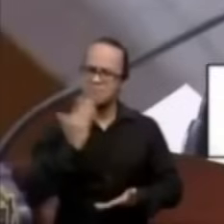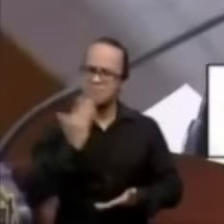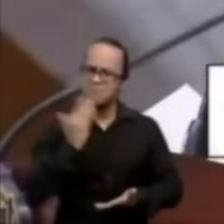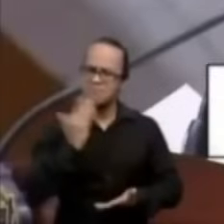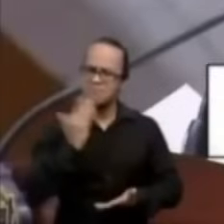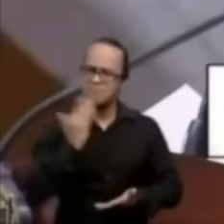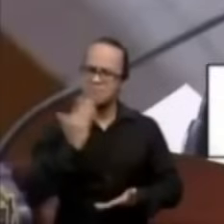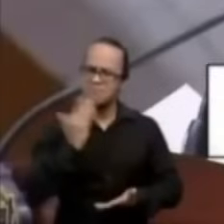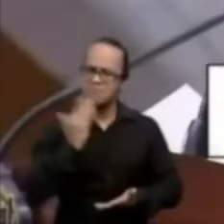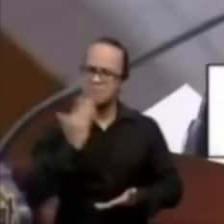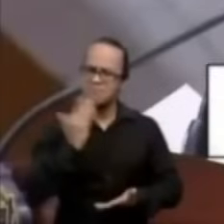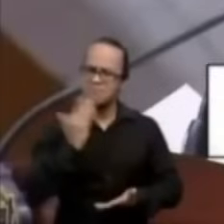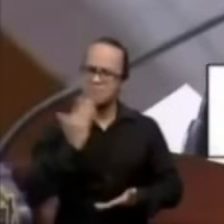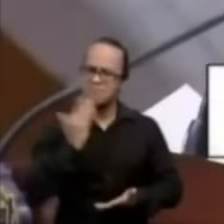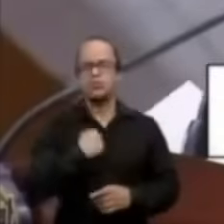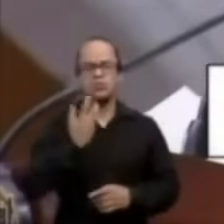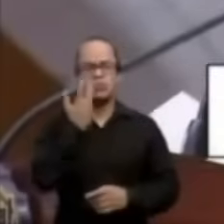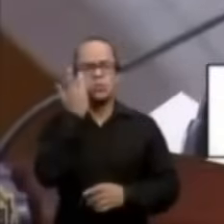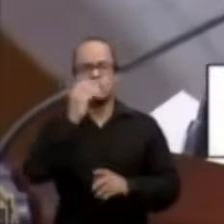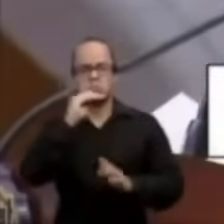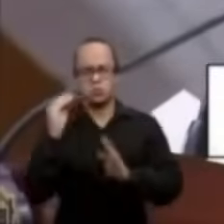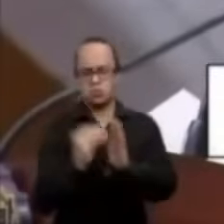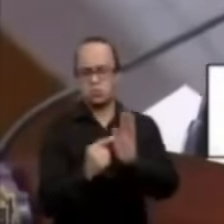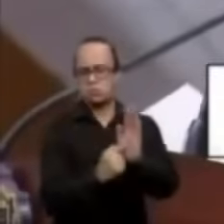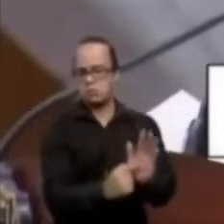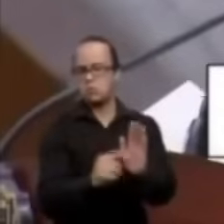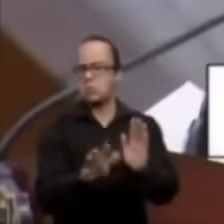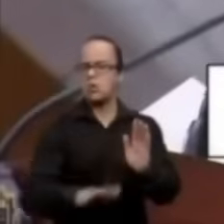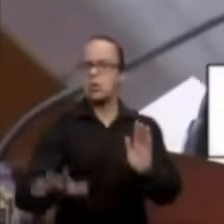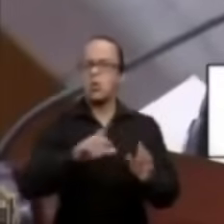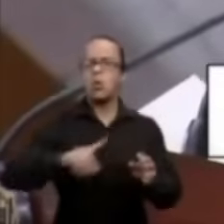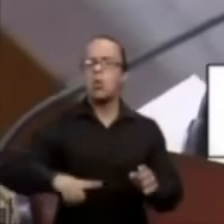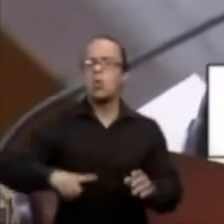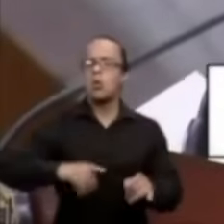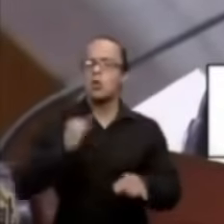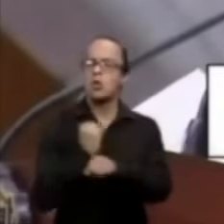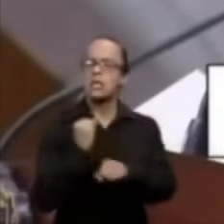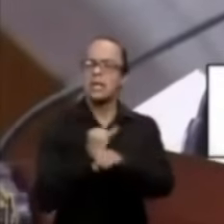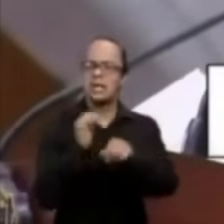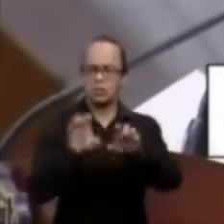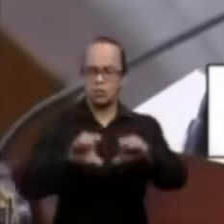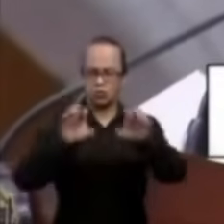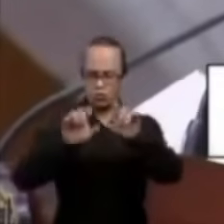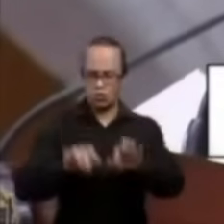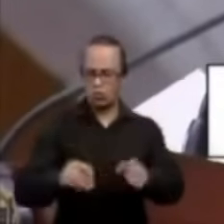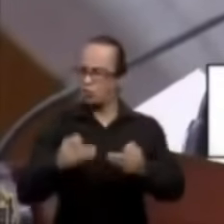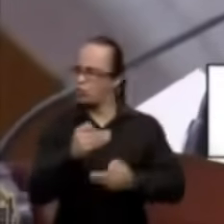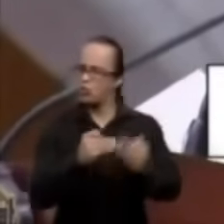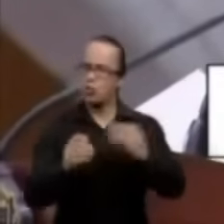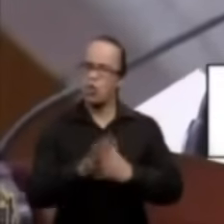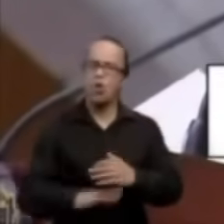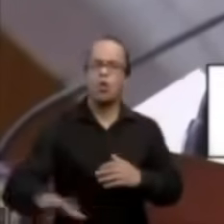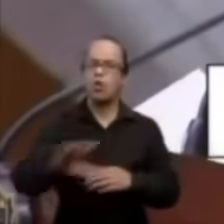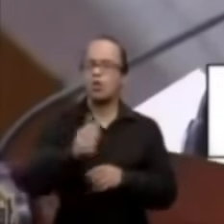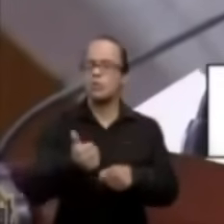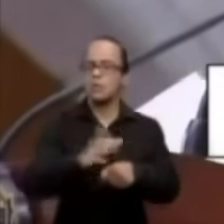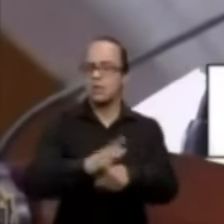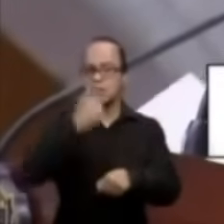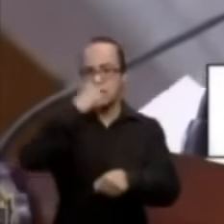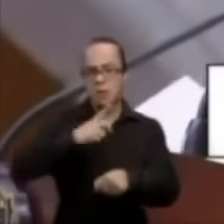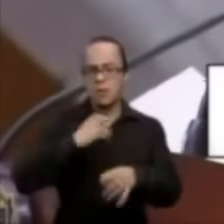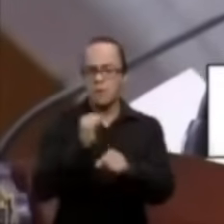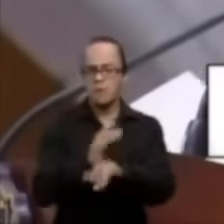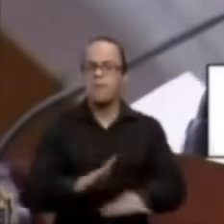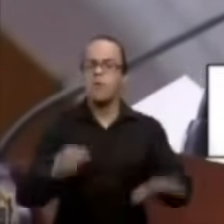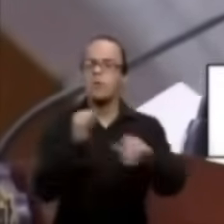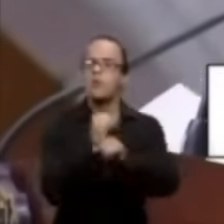mover hacia un gobierno digital toda la administración, que la rendición de cuentas también sea un ejercicio constante y claro